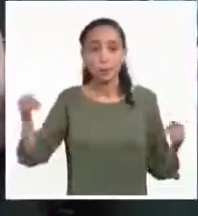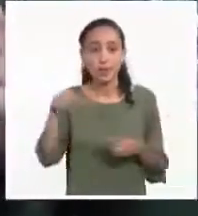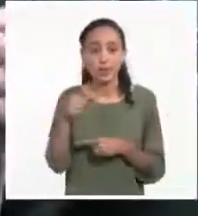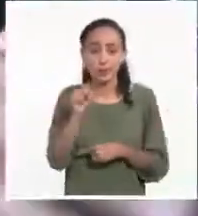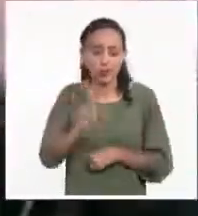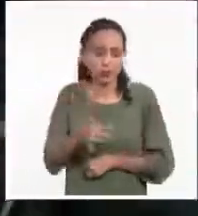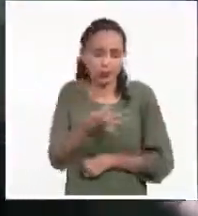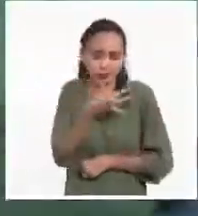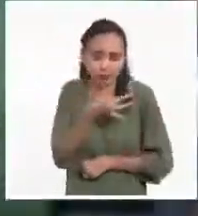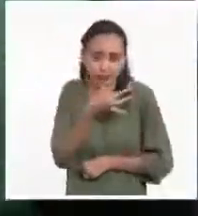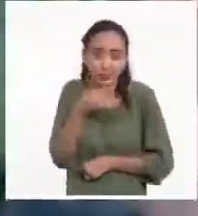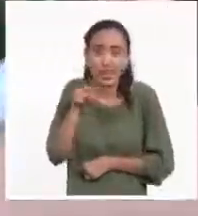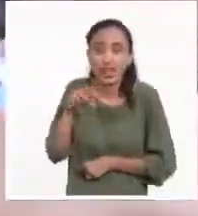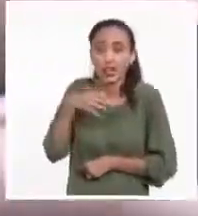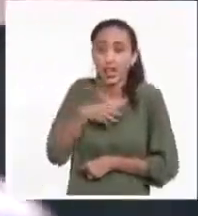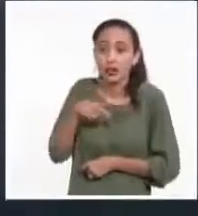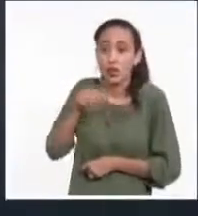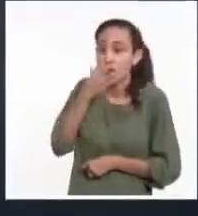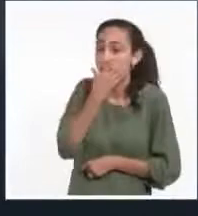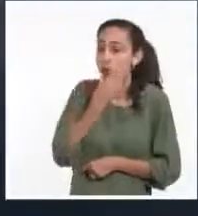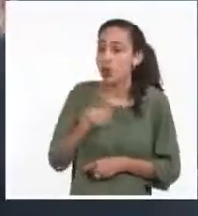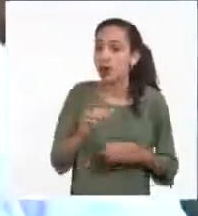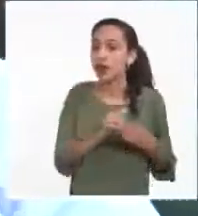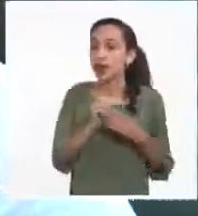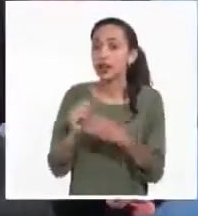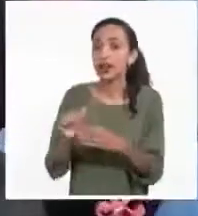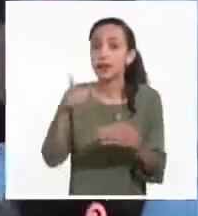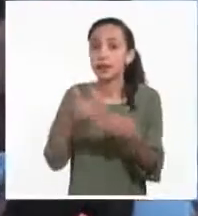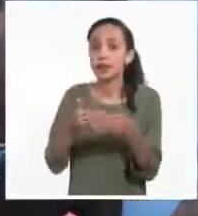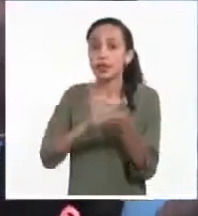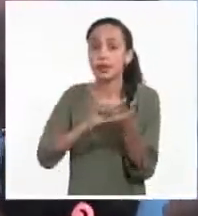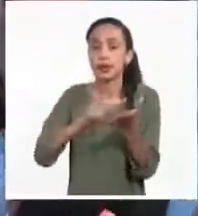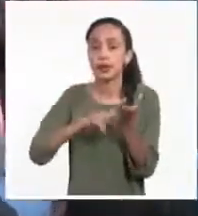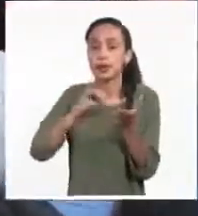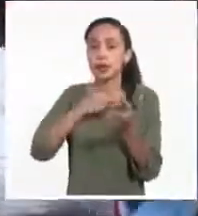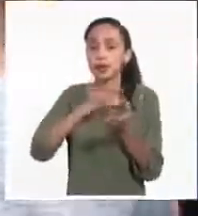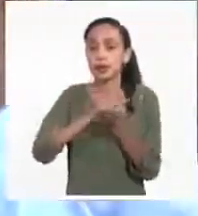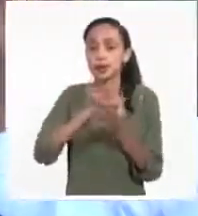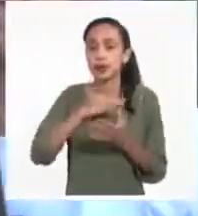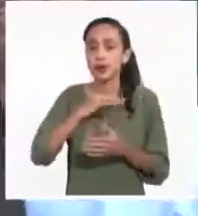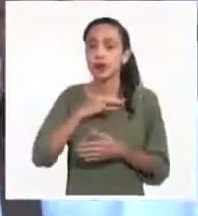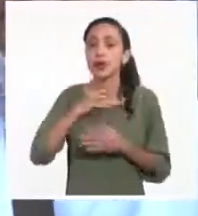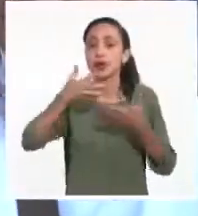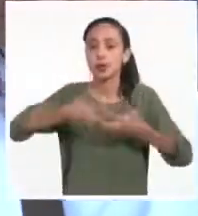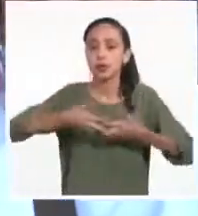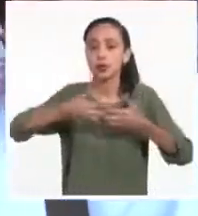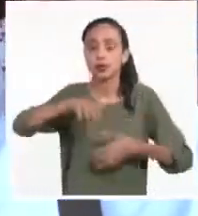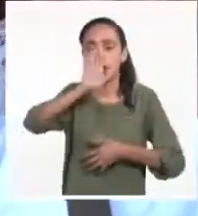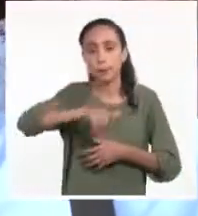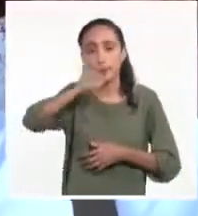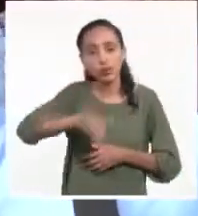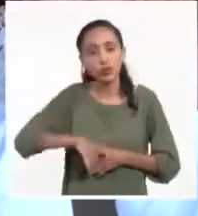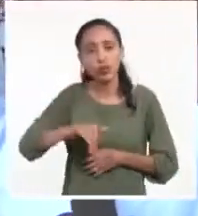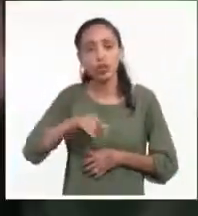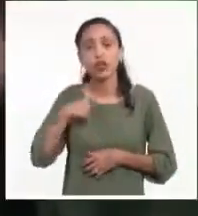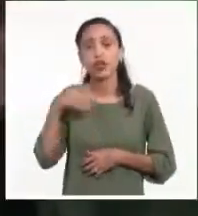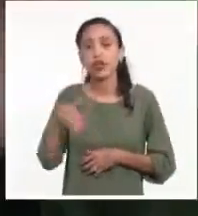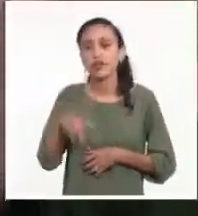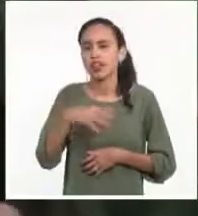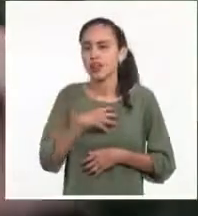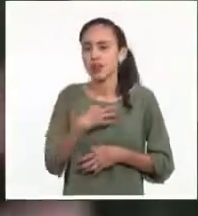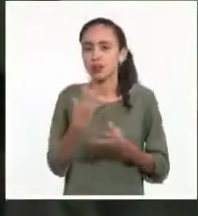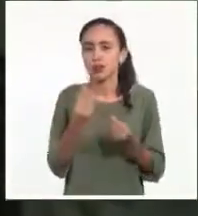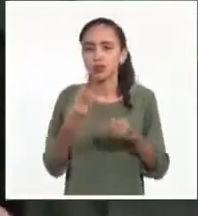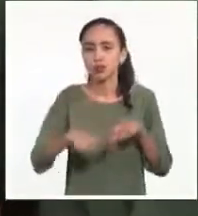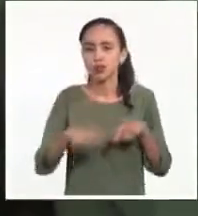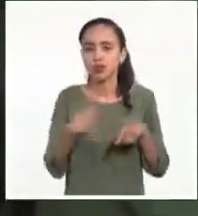edad. Aquí tenemos a un joven que lidera una MIPYME, que produce pintura y que viene aquí con de todo. Sobre